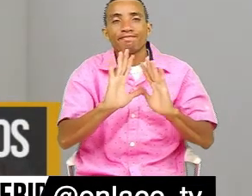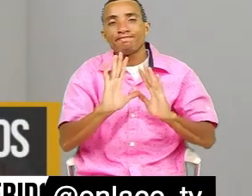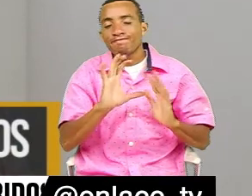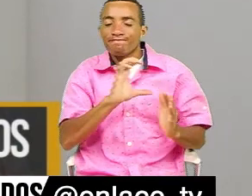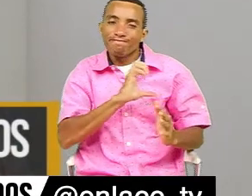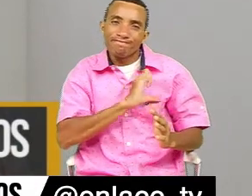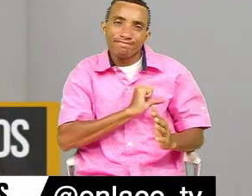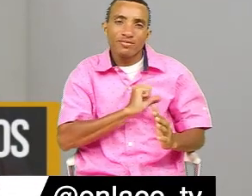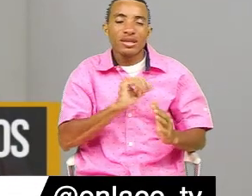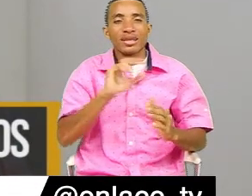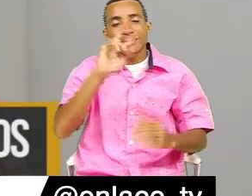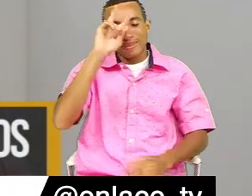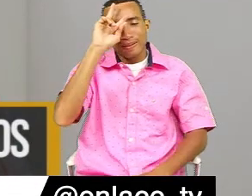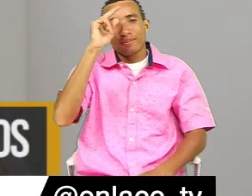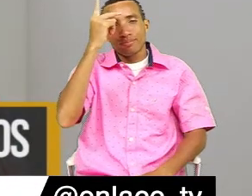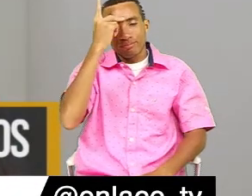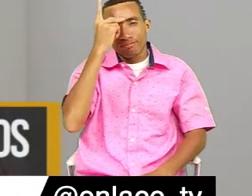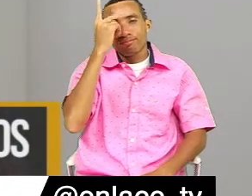desafortunadamente un error